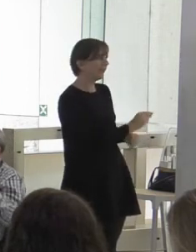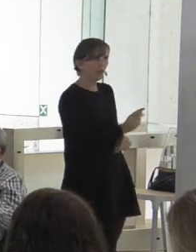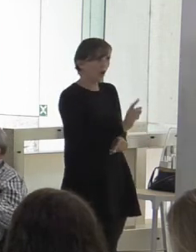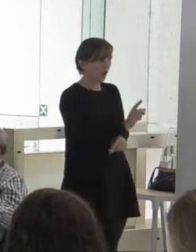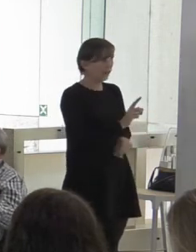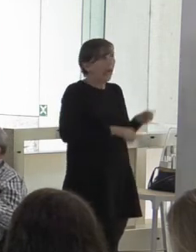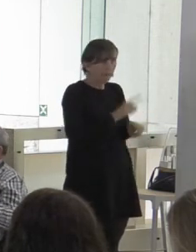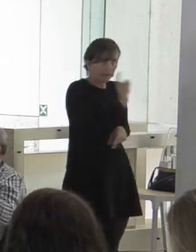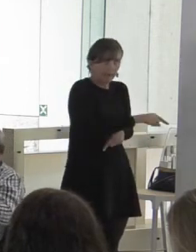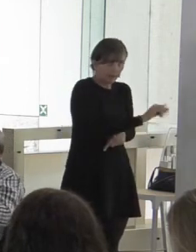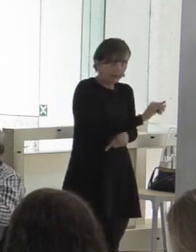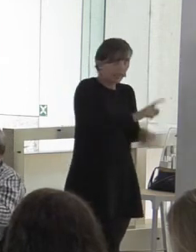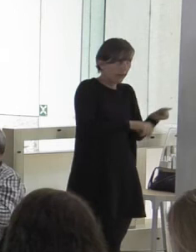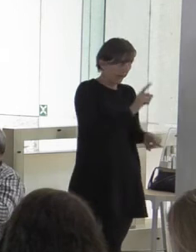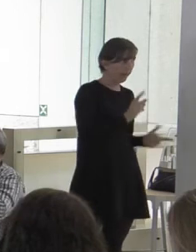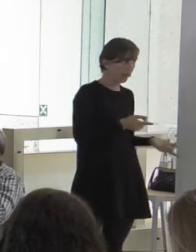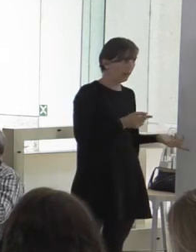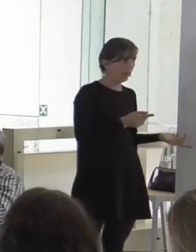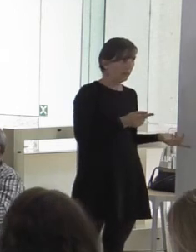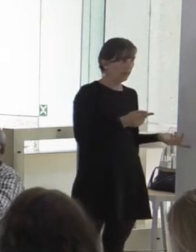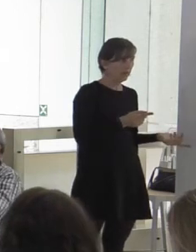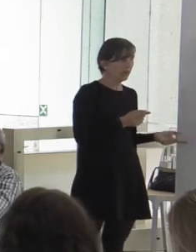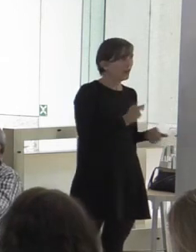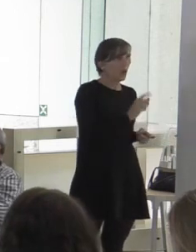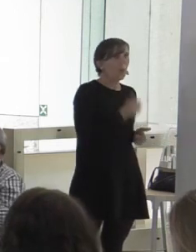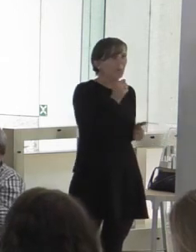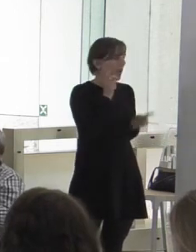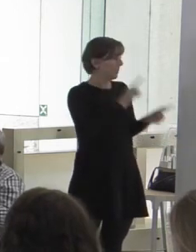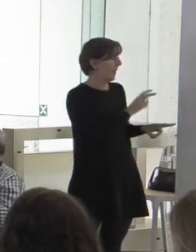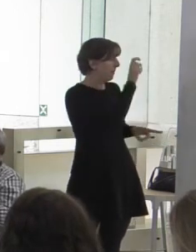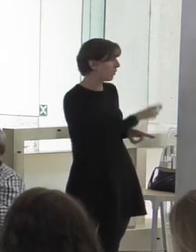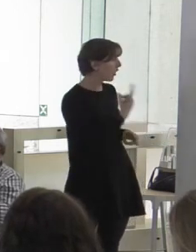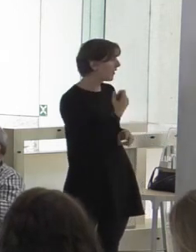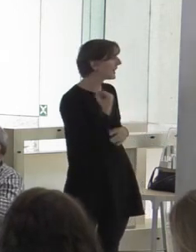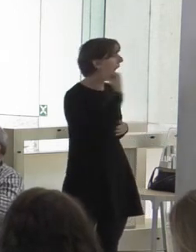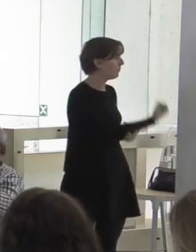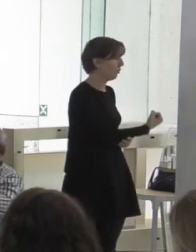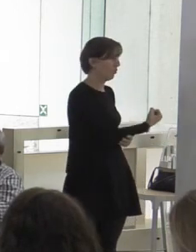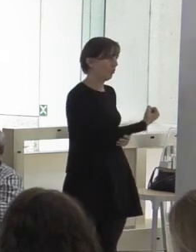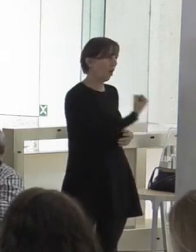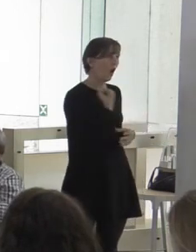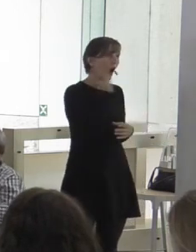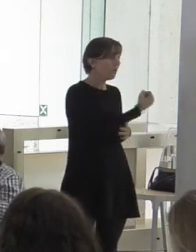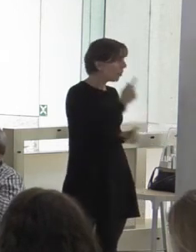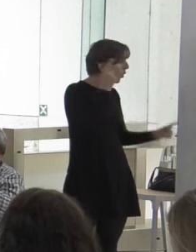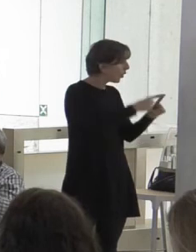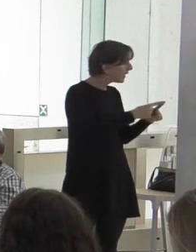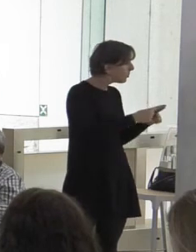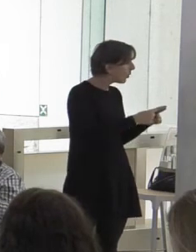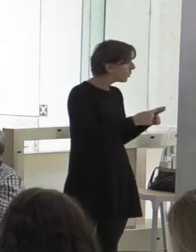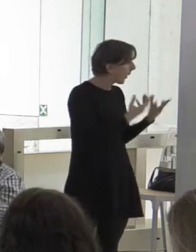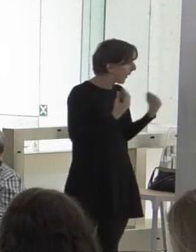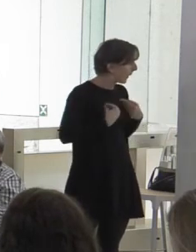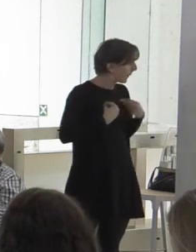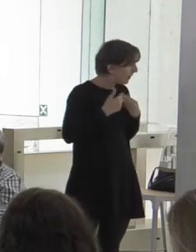que a veces también, sino sobre todo como alguien que tiene que recibir apoyos para construir su propio